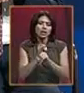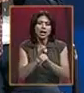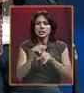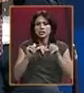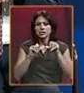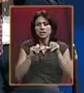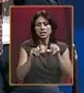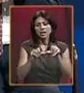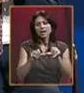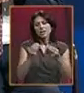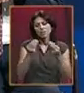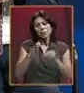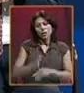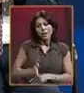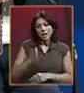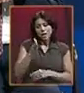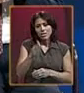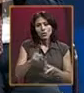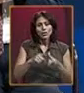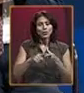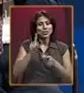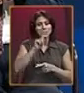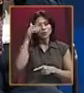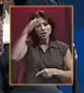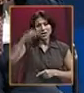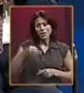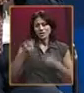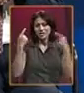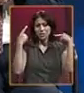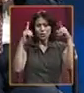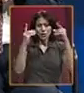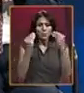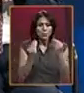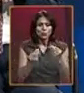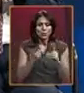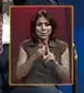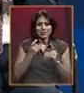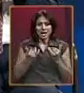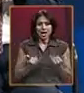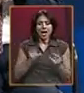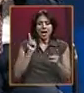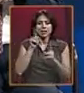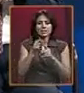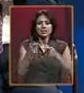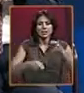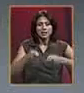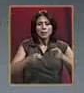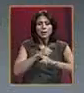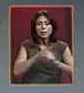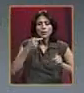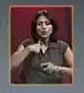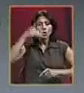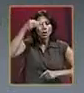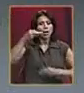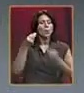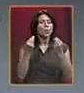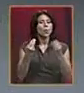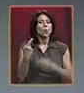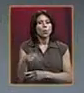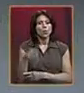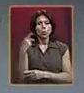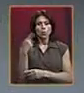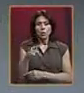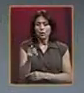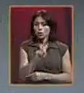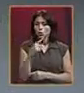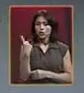que no creo que se vaya a lograr muchísimo de aquí a septiembre, pero a mí me parece que sería muy riesgoso y muy peligroso, no